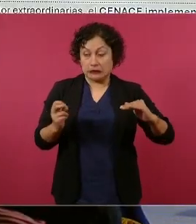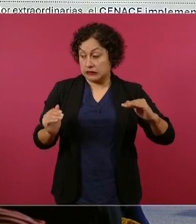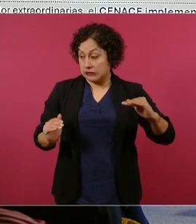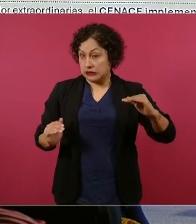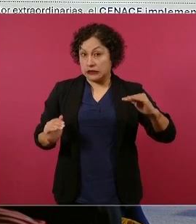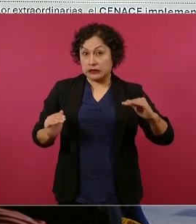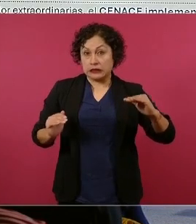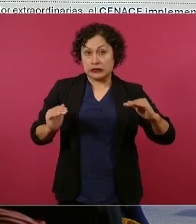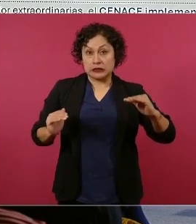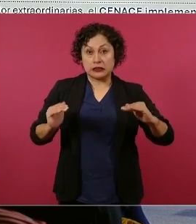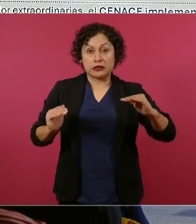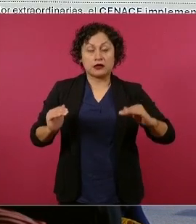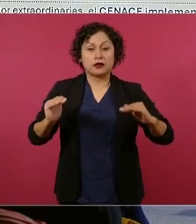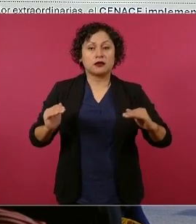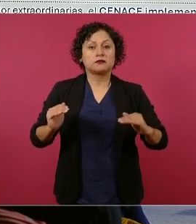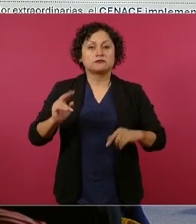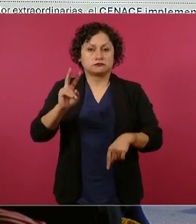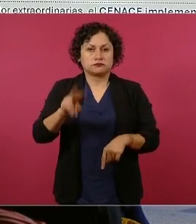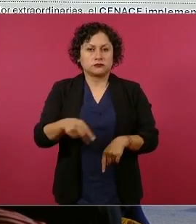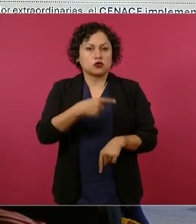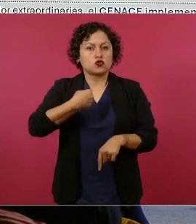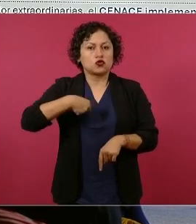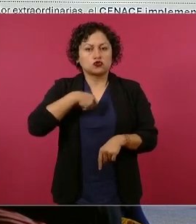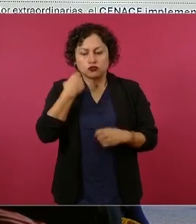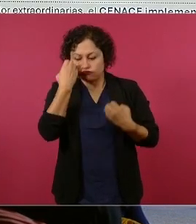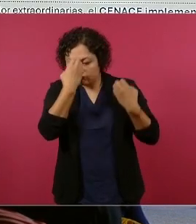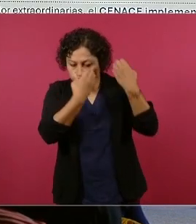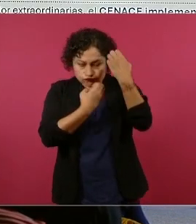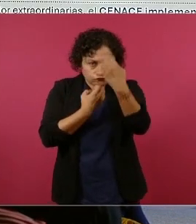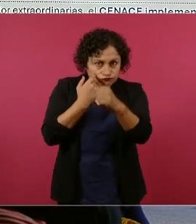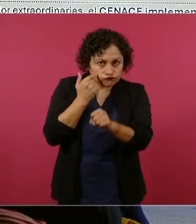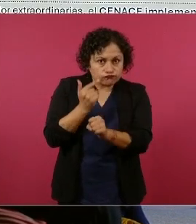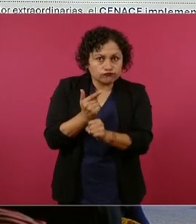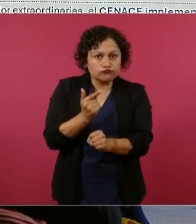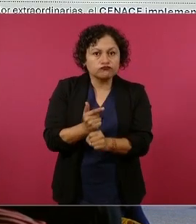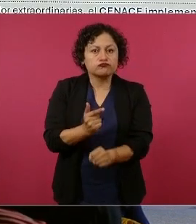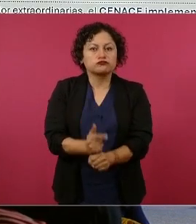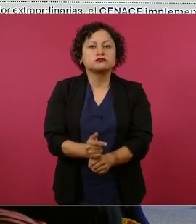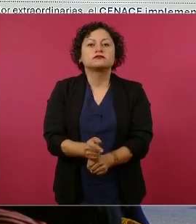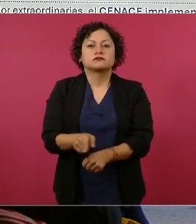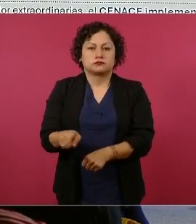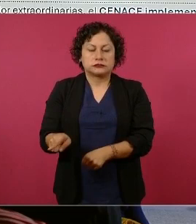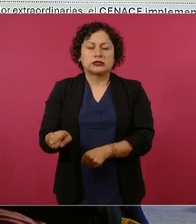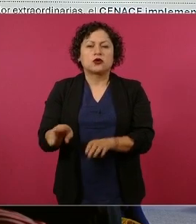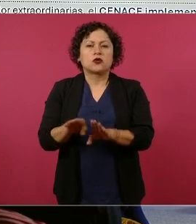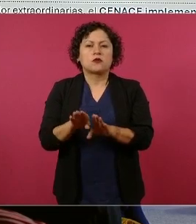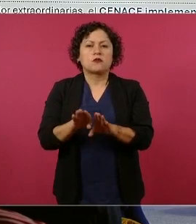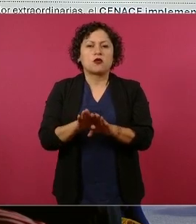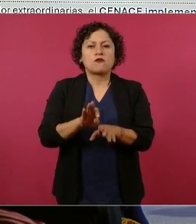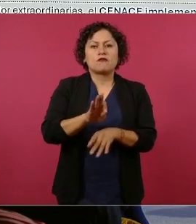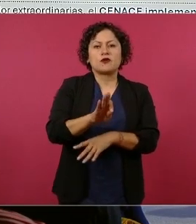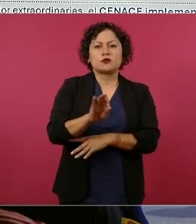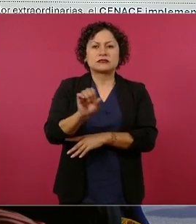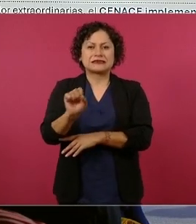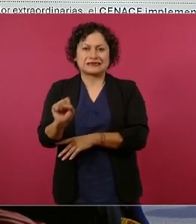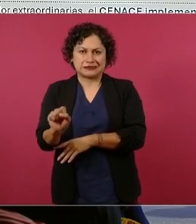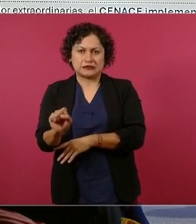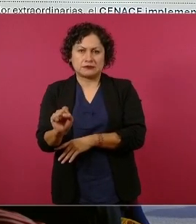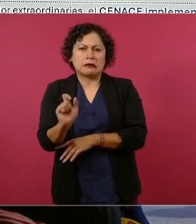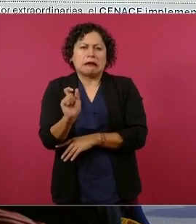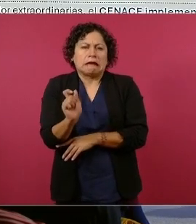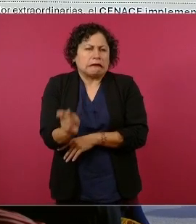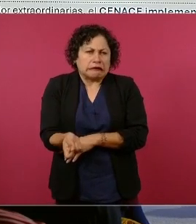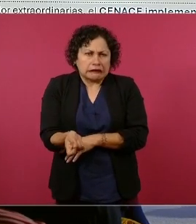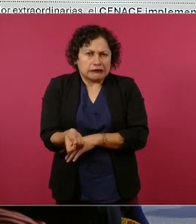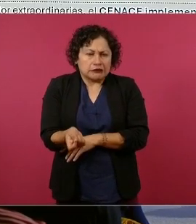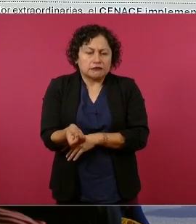real. Lo medimos con un indicador que se llama frecuencia del sistema, es en realidad la